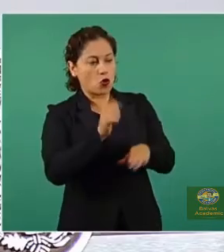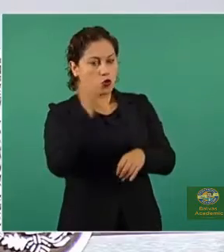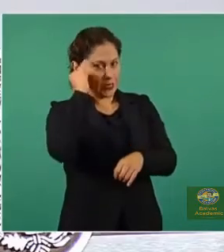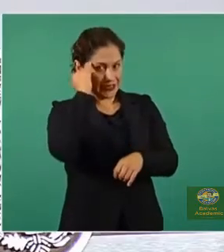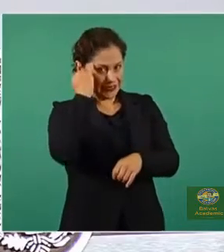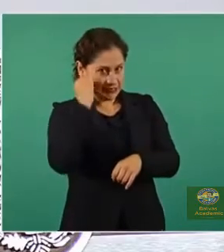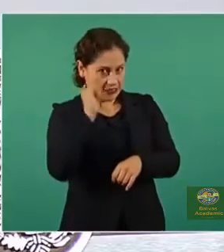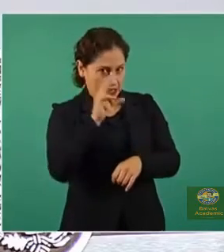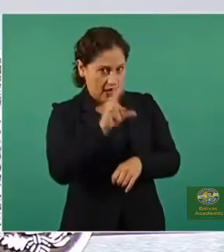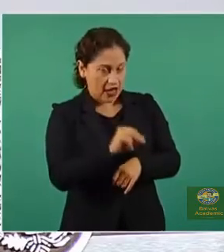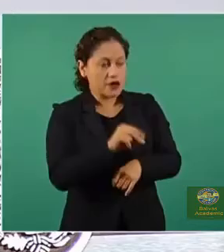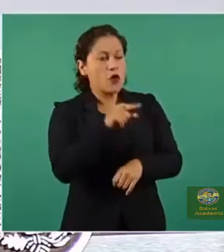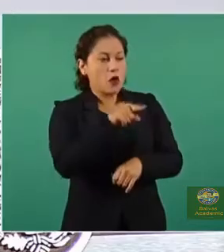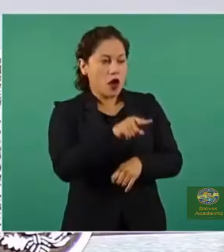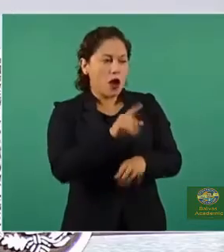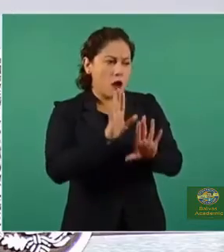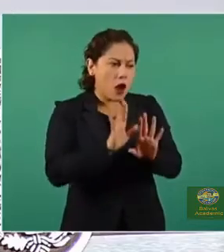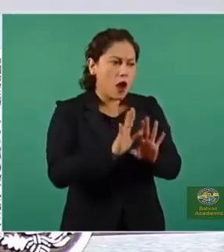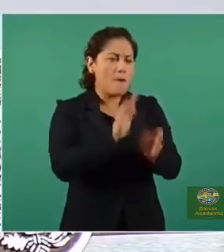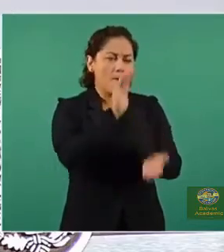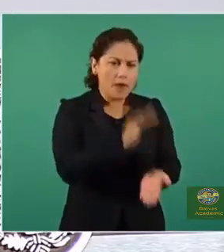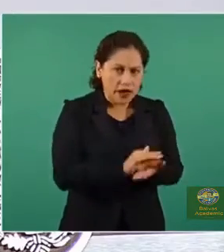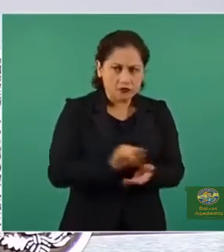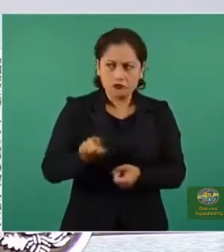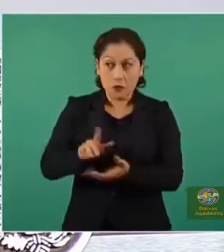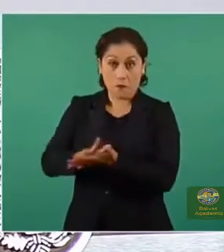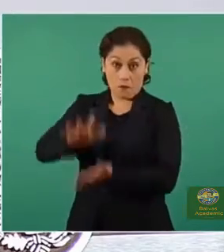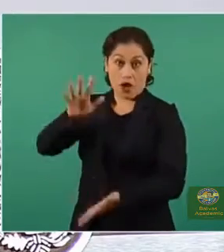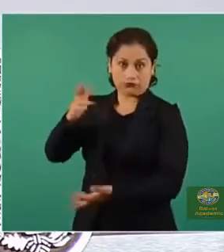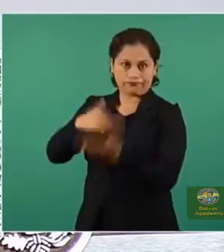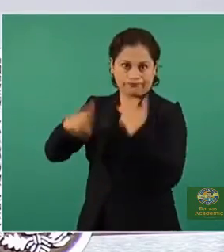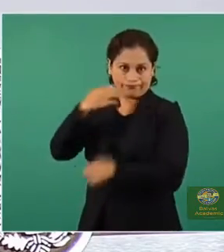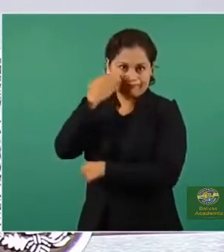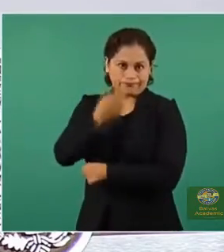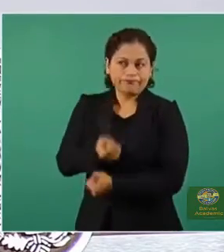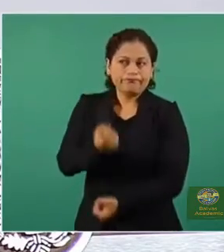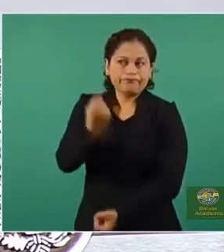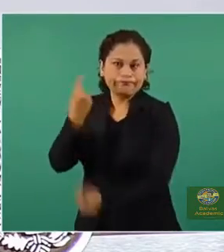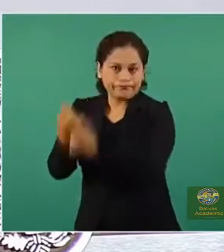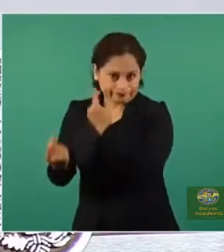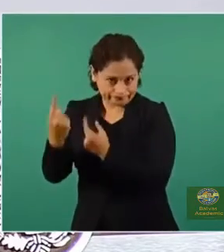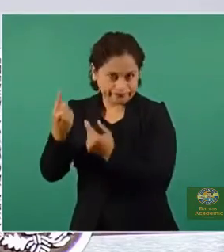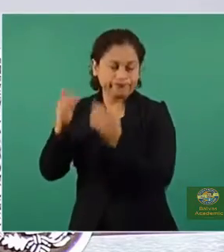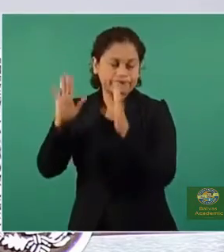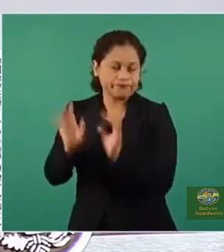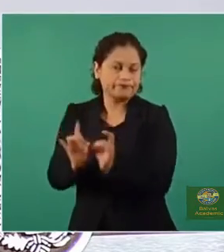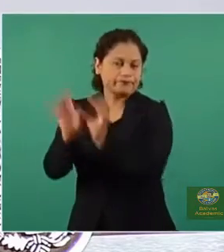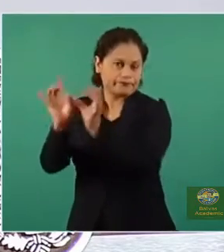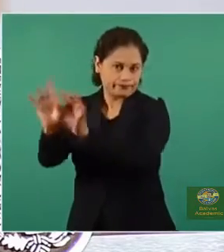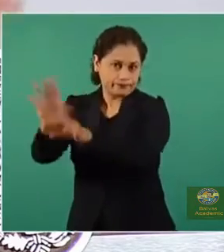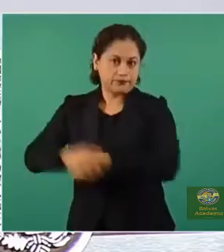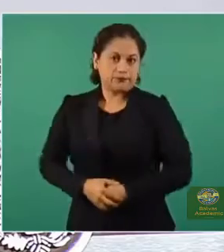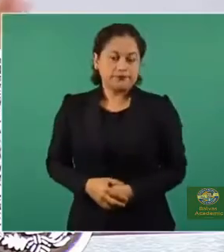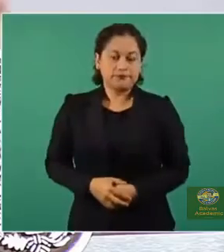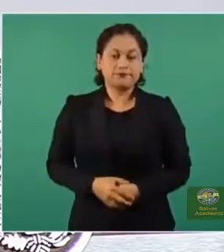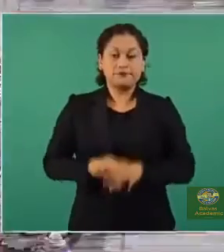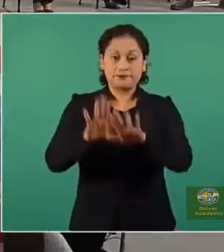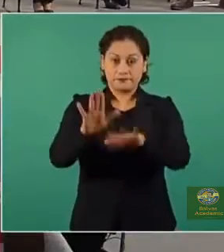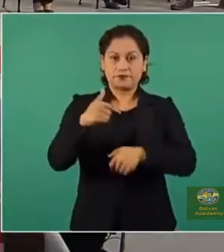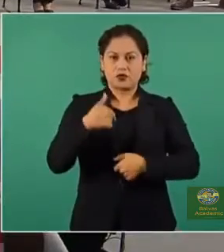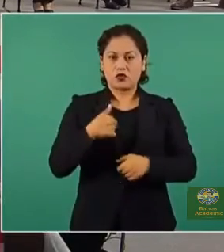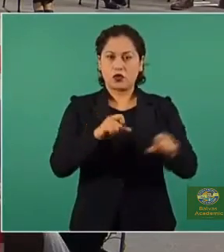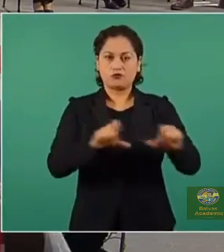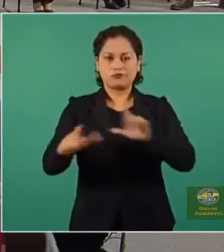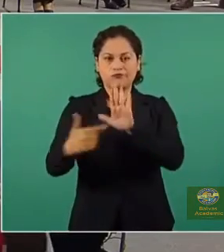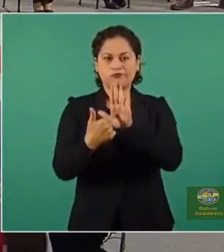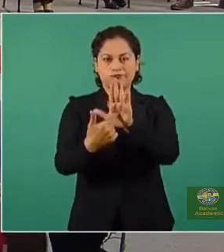autoascripción indígena o que así no la refirieron. Yo daré algunos datos. Este tipo de análisis que les